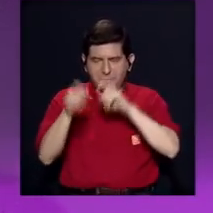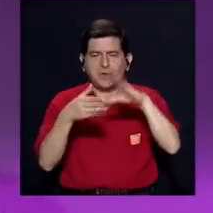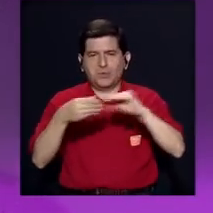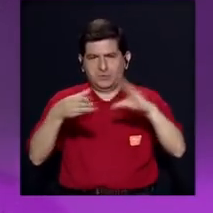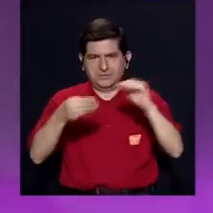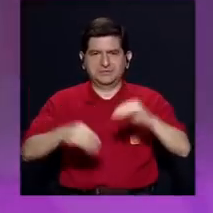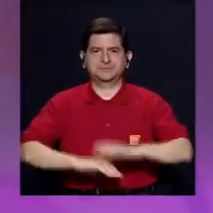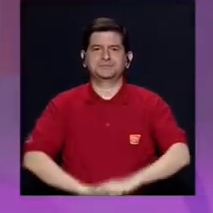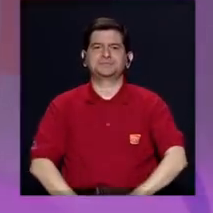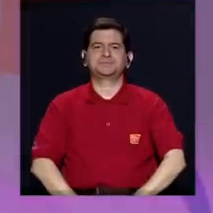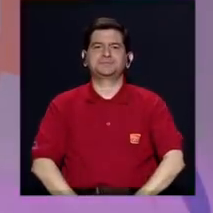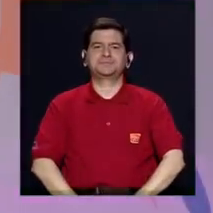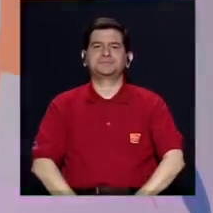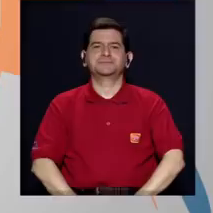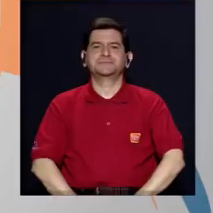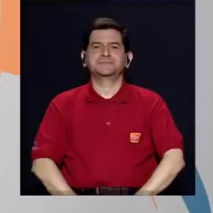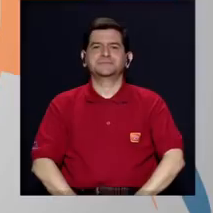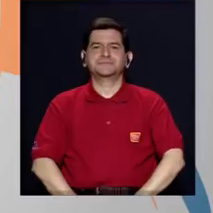comentarios